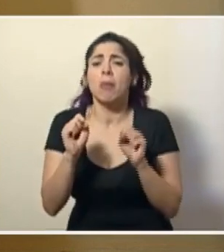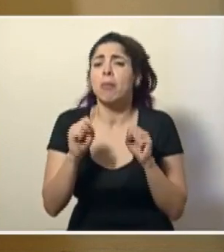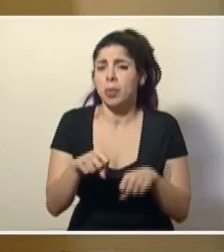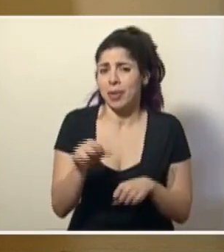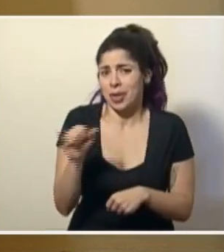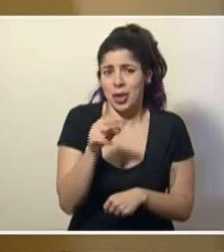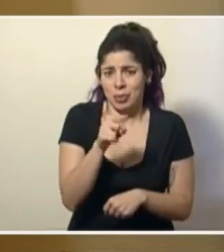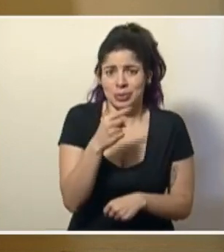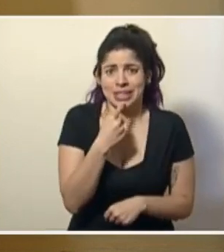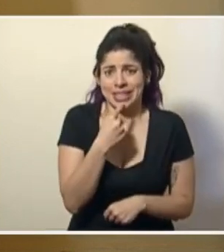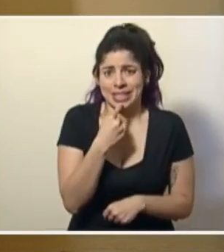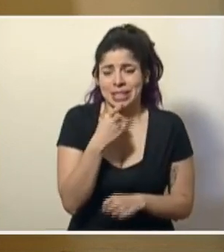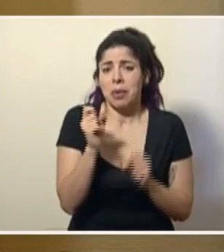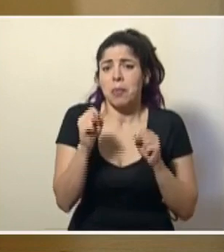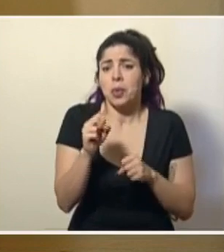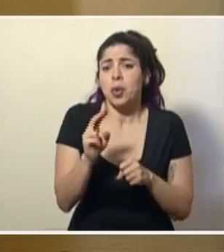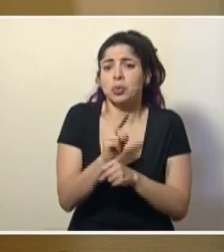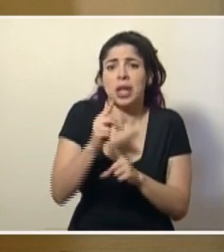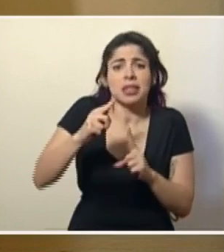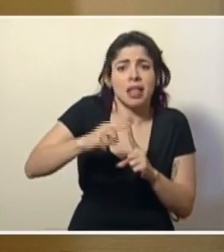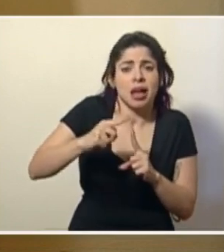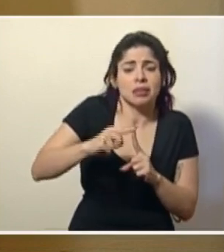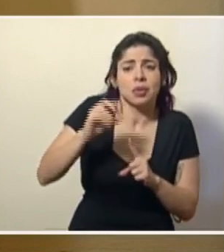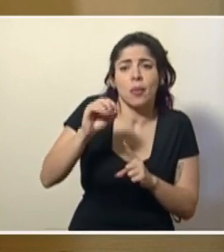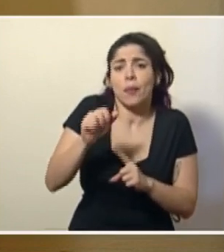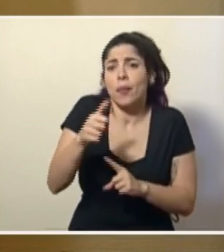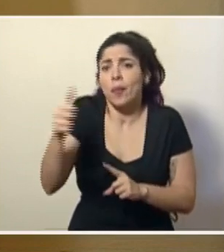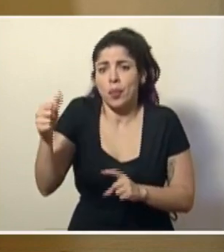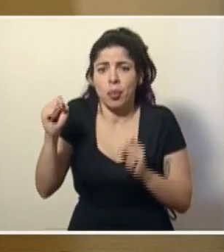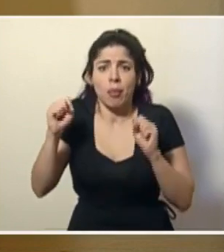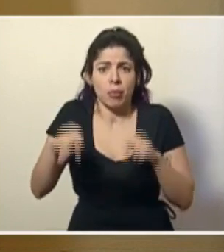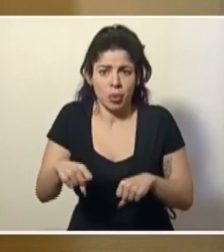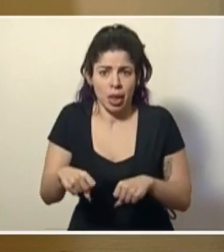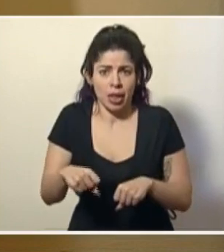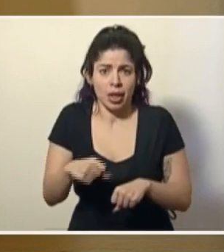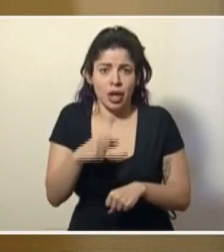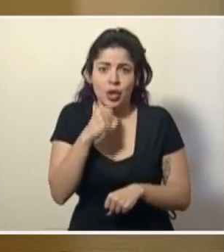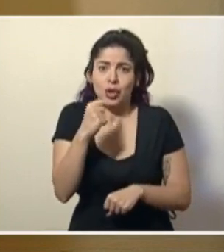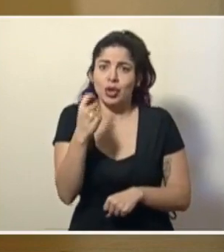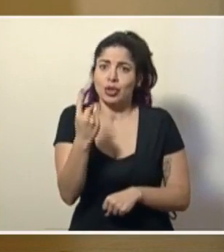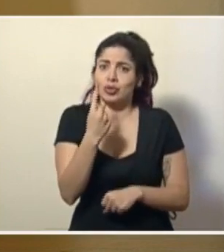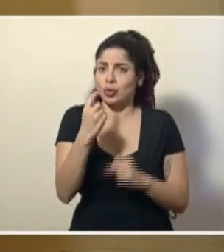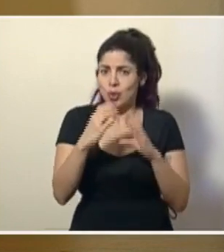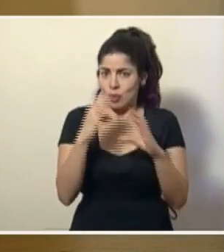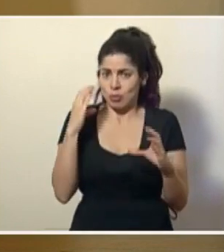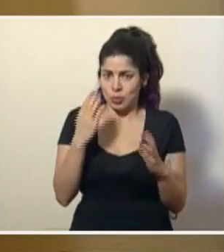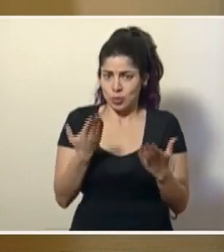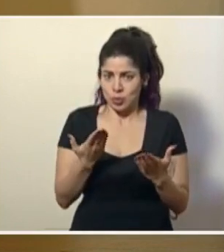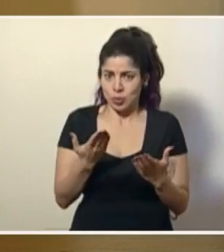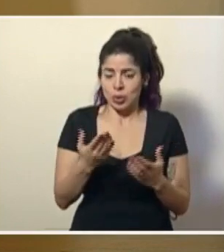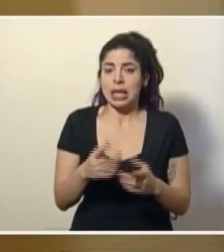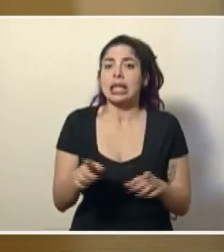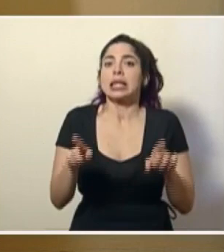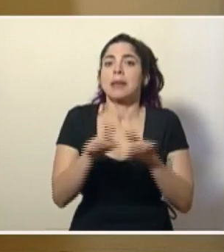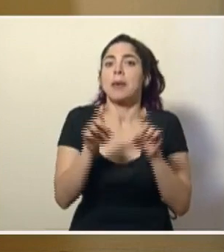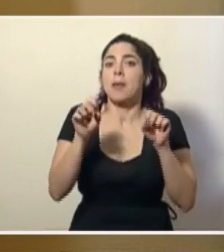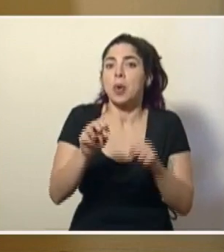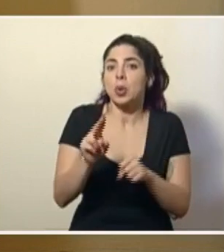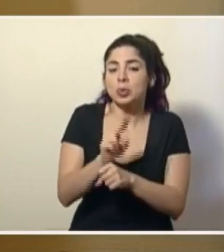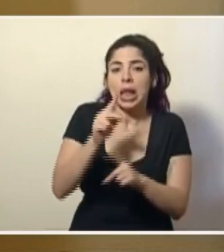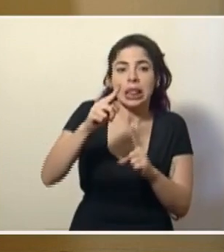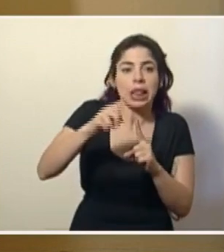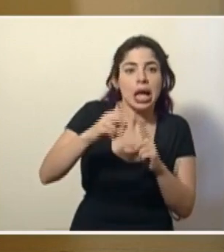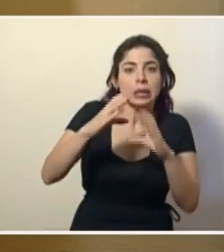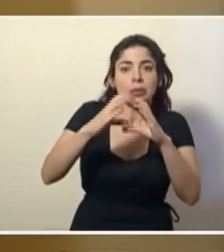efectivamente, como usted lo menciona, utilizar taxis o cualquier otro medio, no solamente el autobús, sino que podremos usar